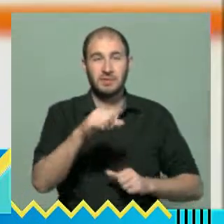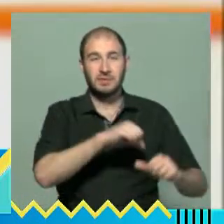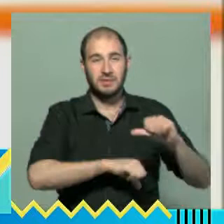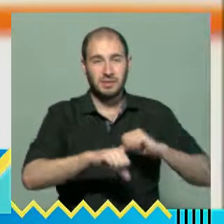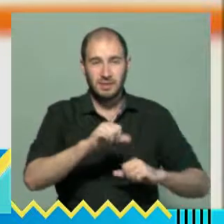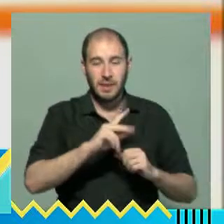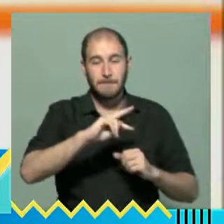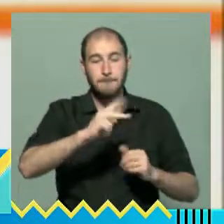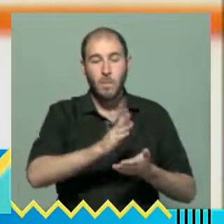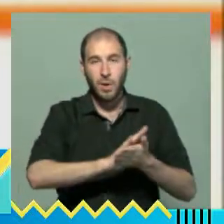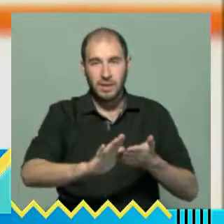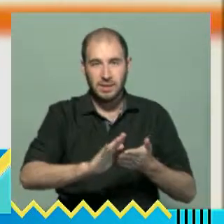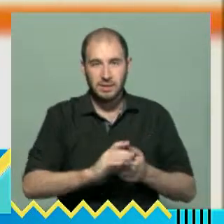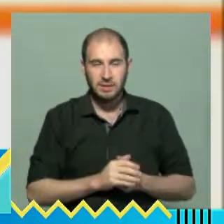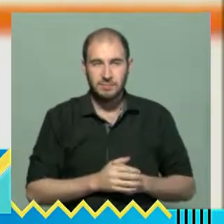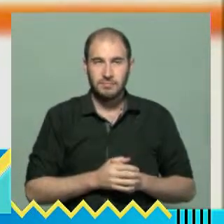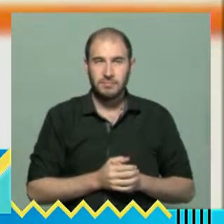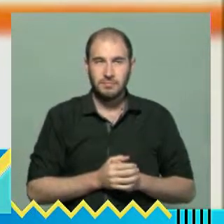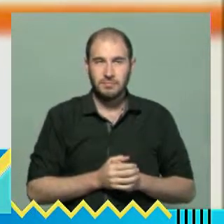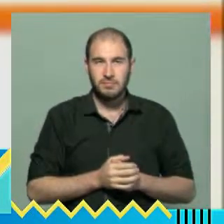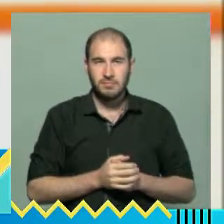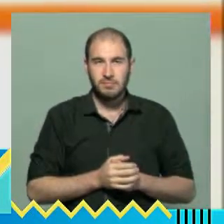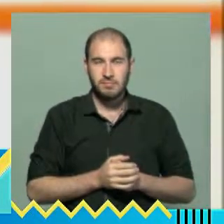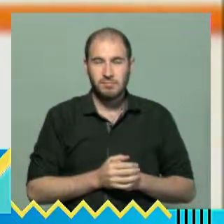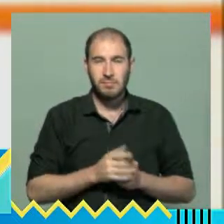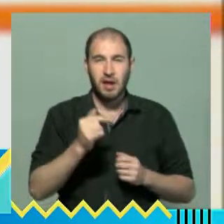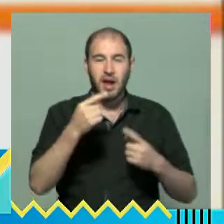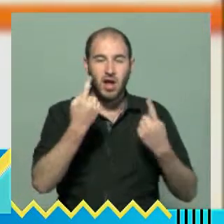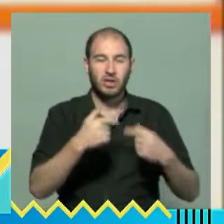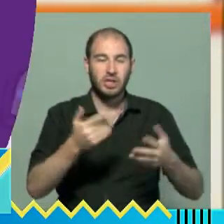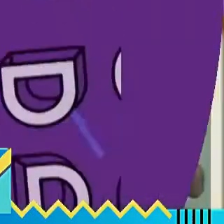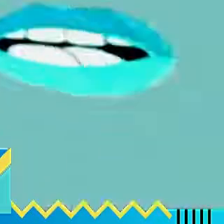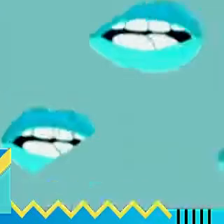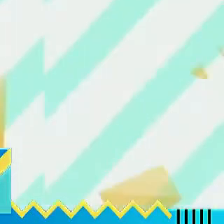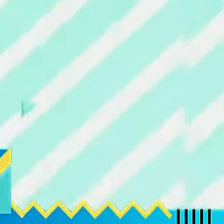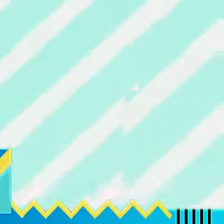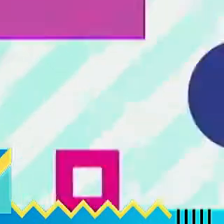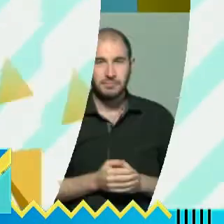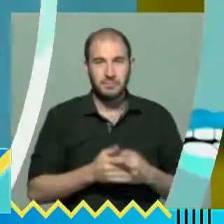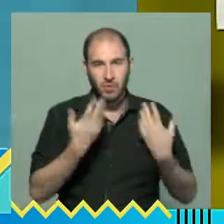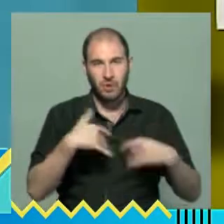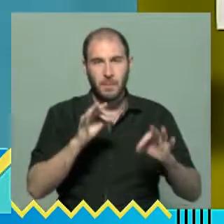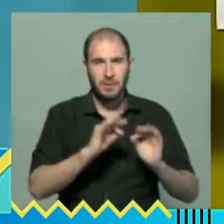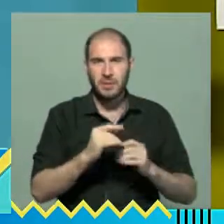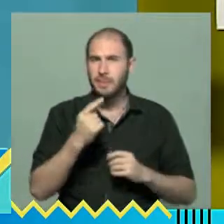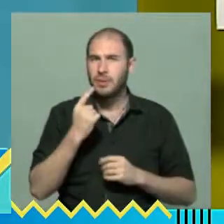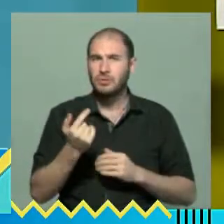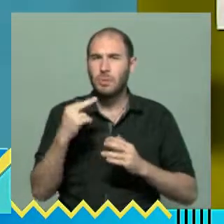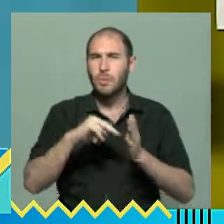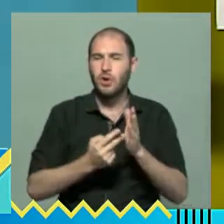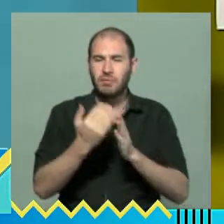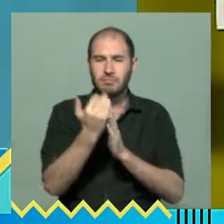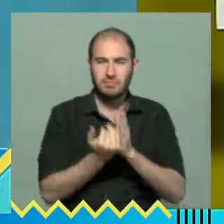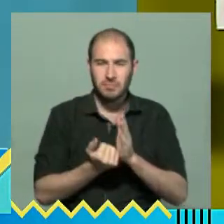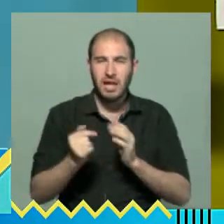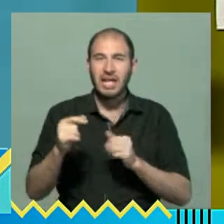ciencia posmoderna se empieza a pensar en un organismo integral ¿Y cuál es- con su entorno. ¿Cuáles crees que son esas problemáticas que